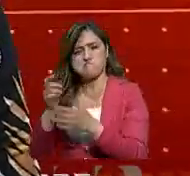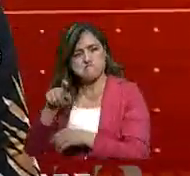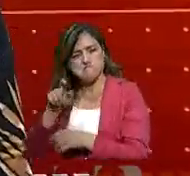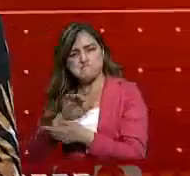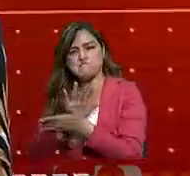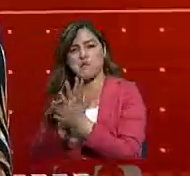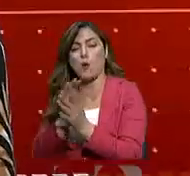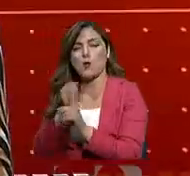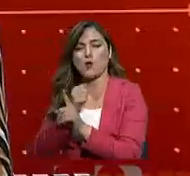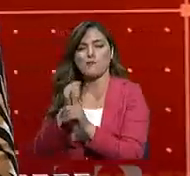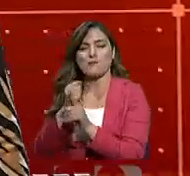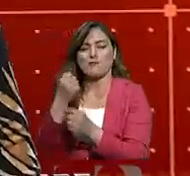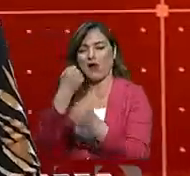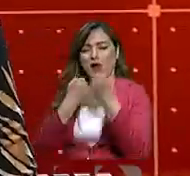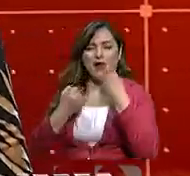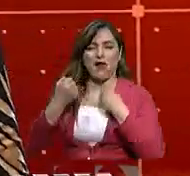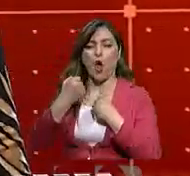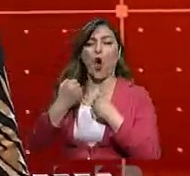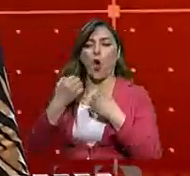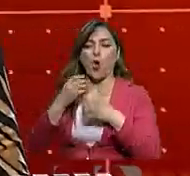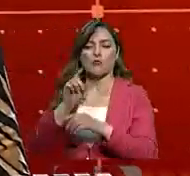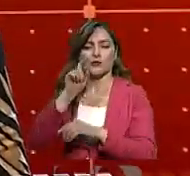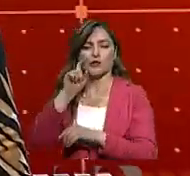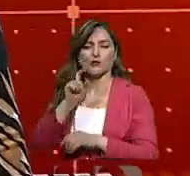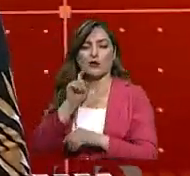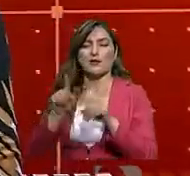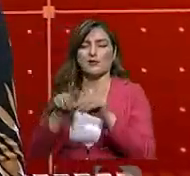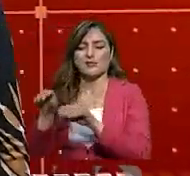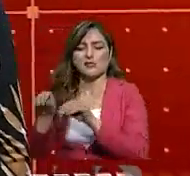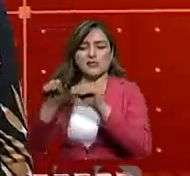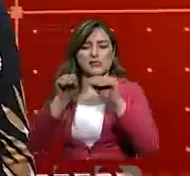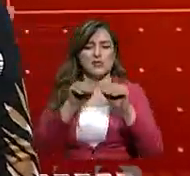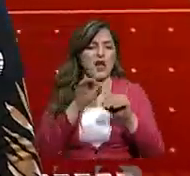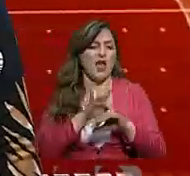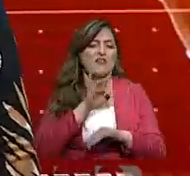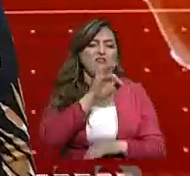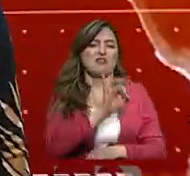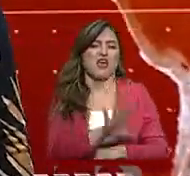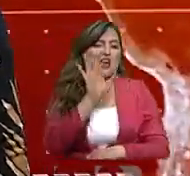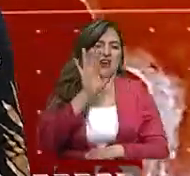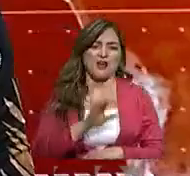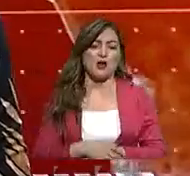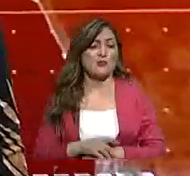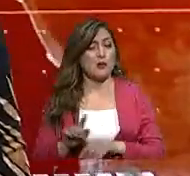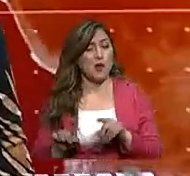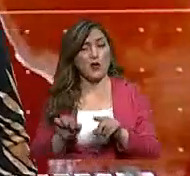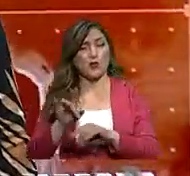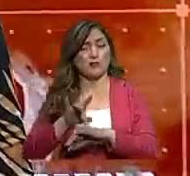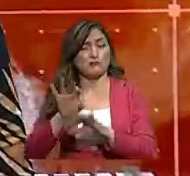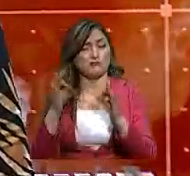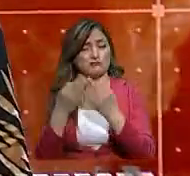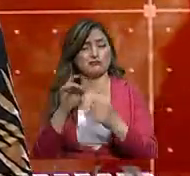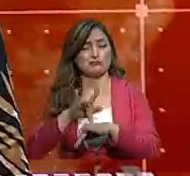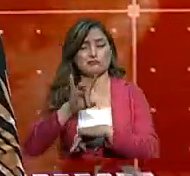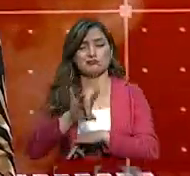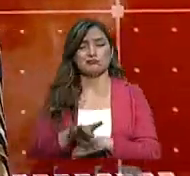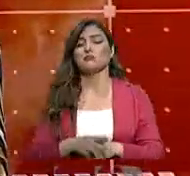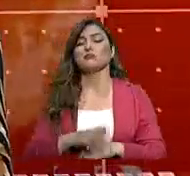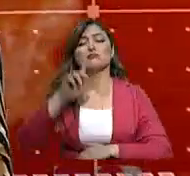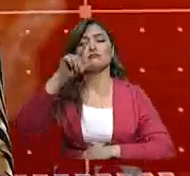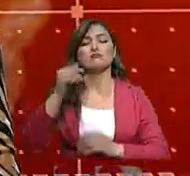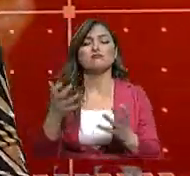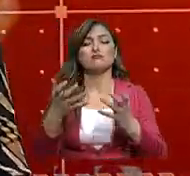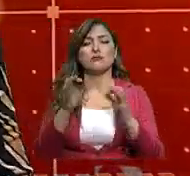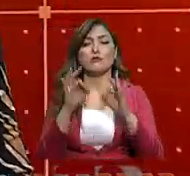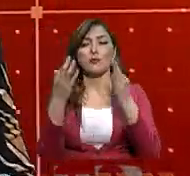son trasladados a esos sitios después de ser abandonados el estado debe propiciar que esos niños se reinserten en sus